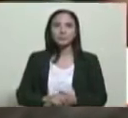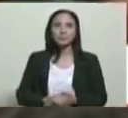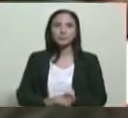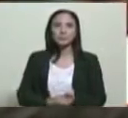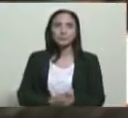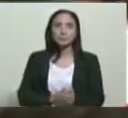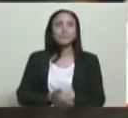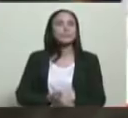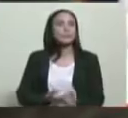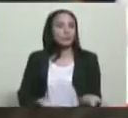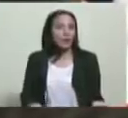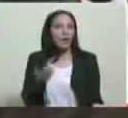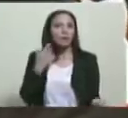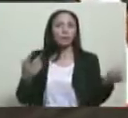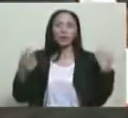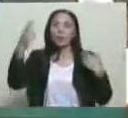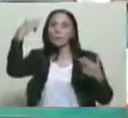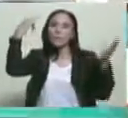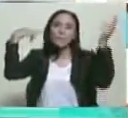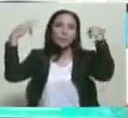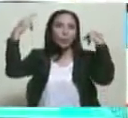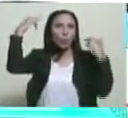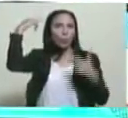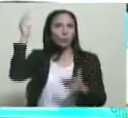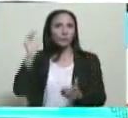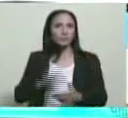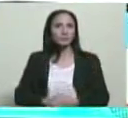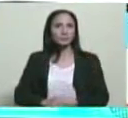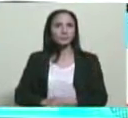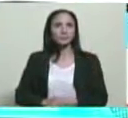A refrescarse el color del cabello.